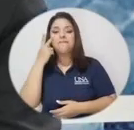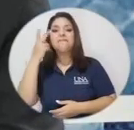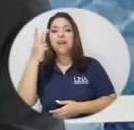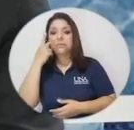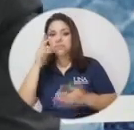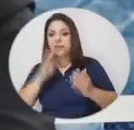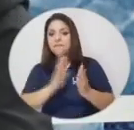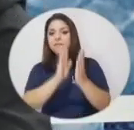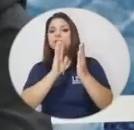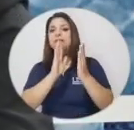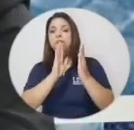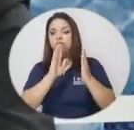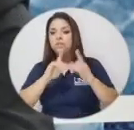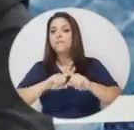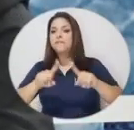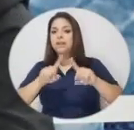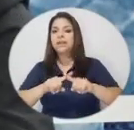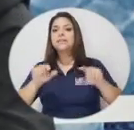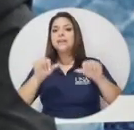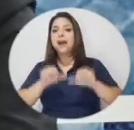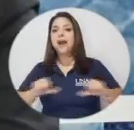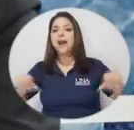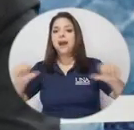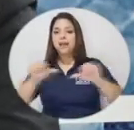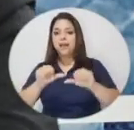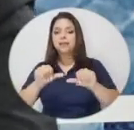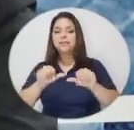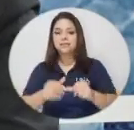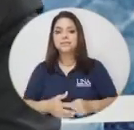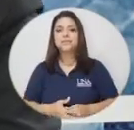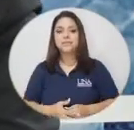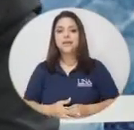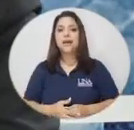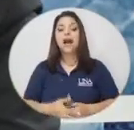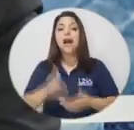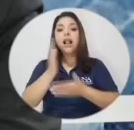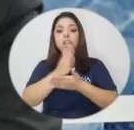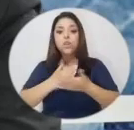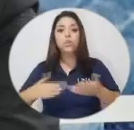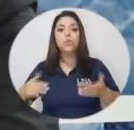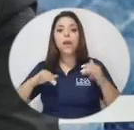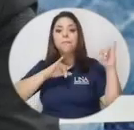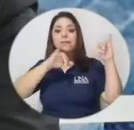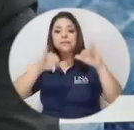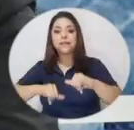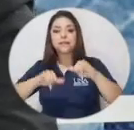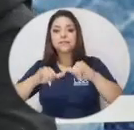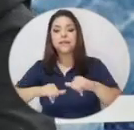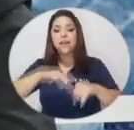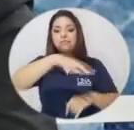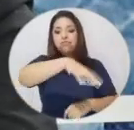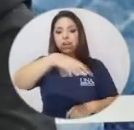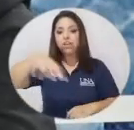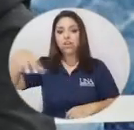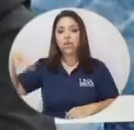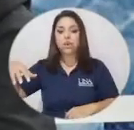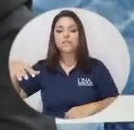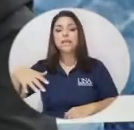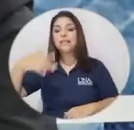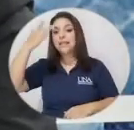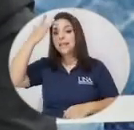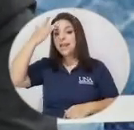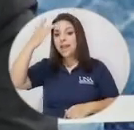de enfrentamiento. Por un lado, la presencia en ciertas regiones, por otro lado, el desarrollo de la